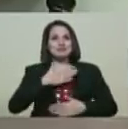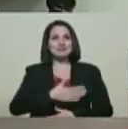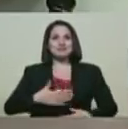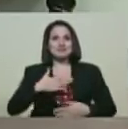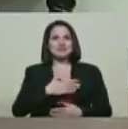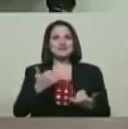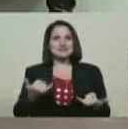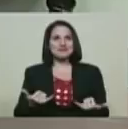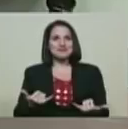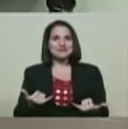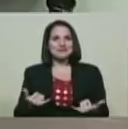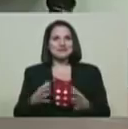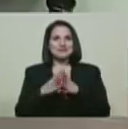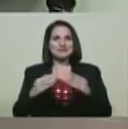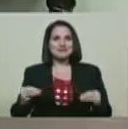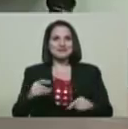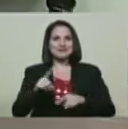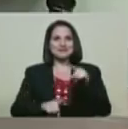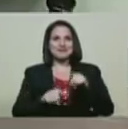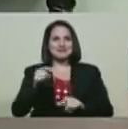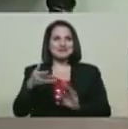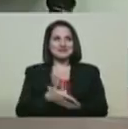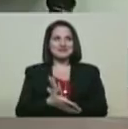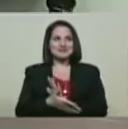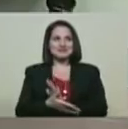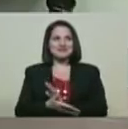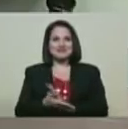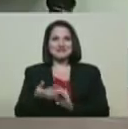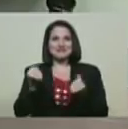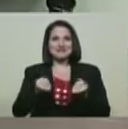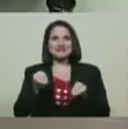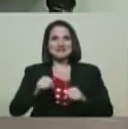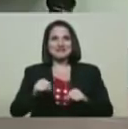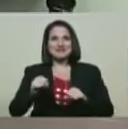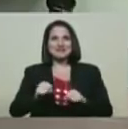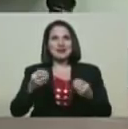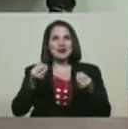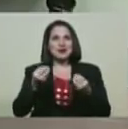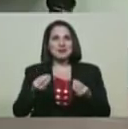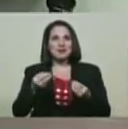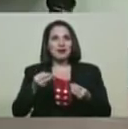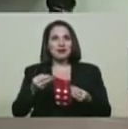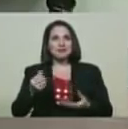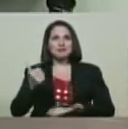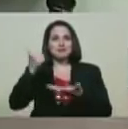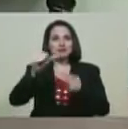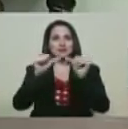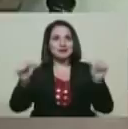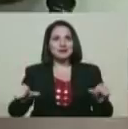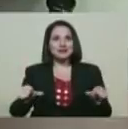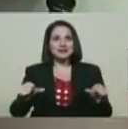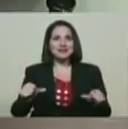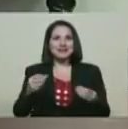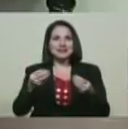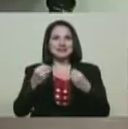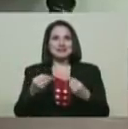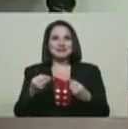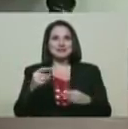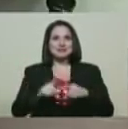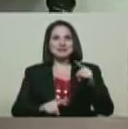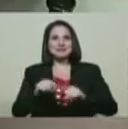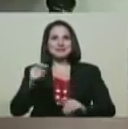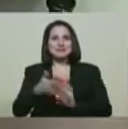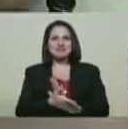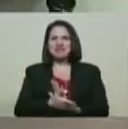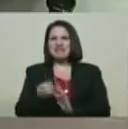los convoqué a ustedes a que se inscribieran en el nuevo sistema de carnet de la patria. Y mucha gente salió a decir, la derecha salió a decir,